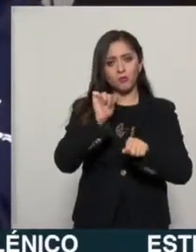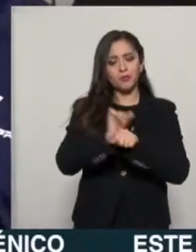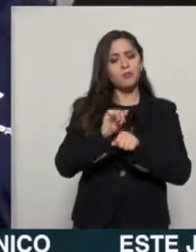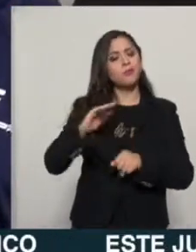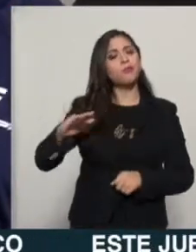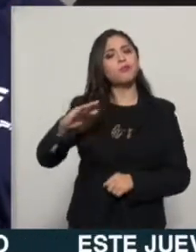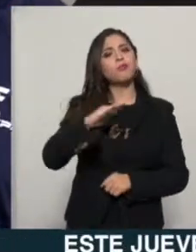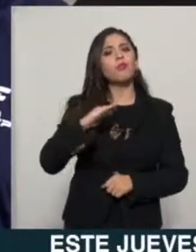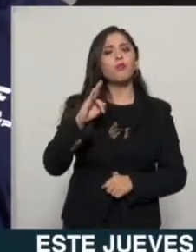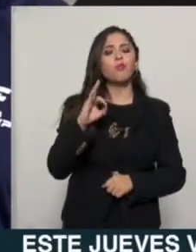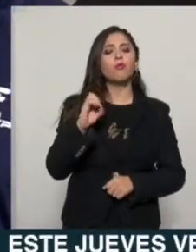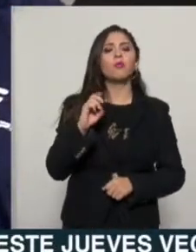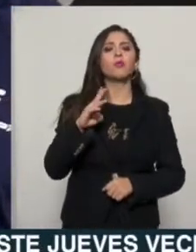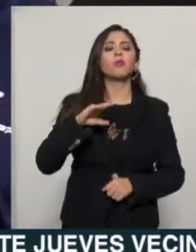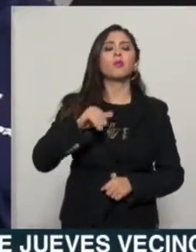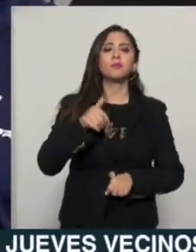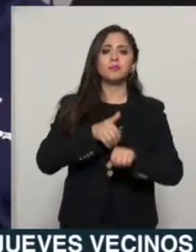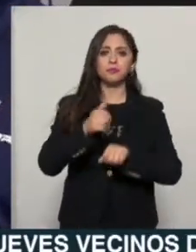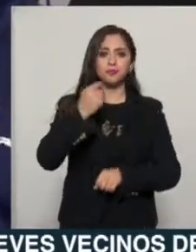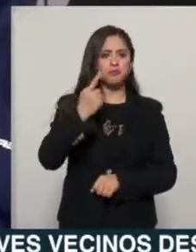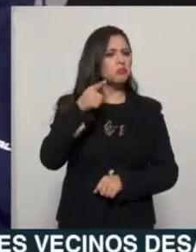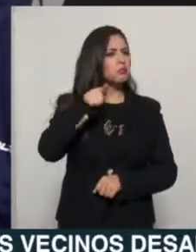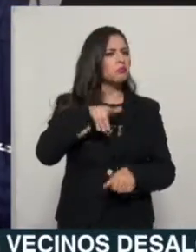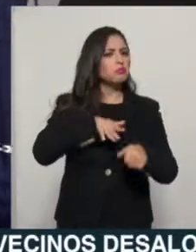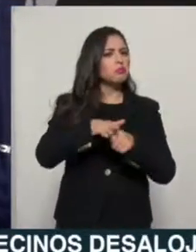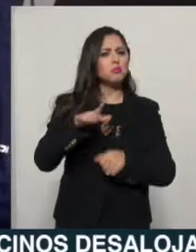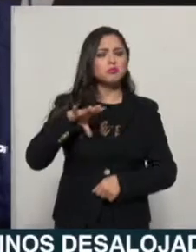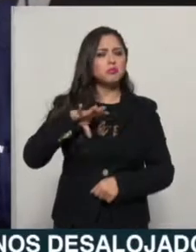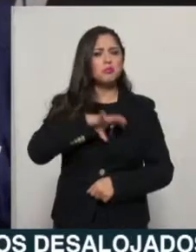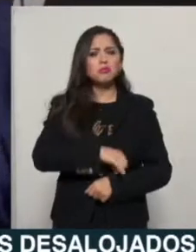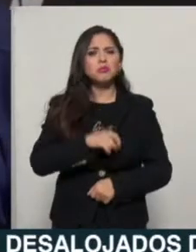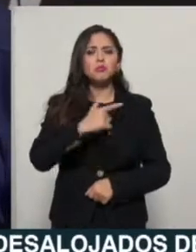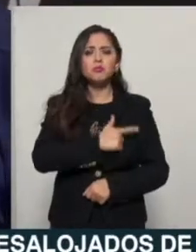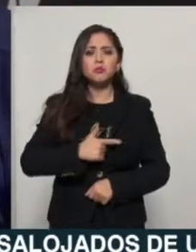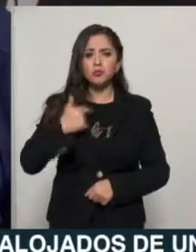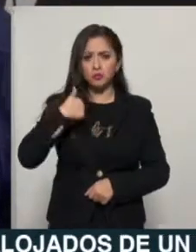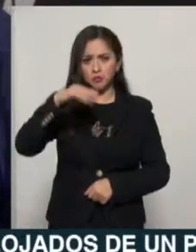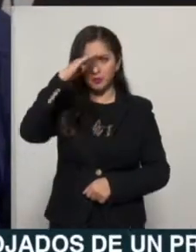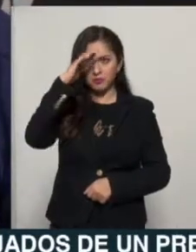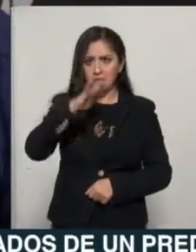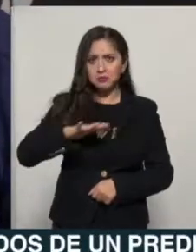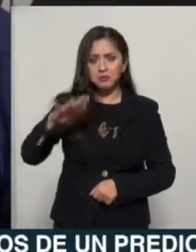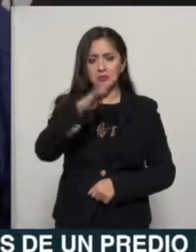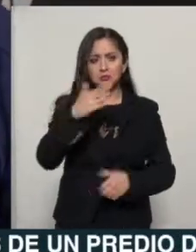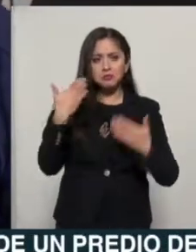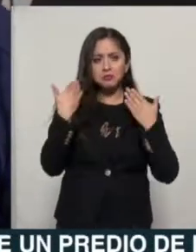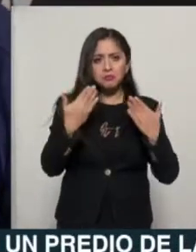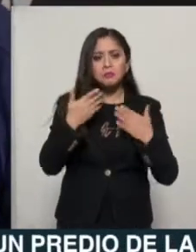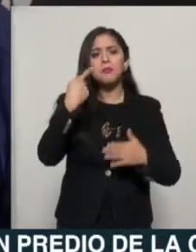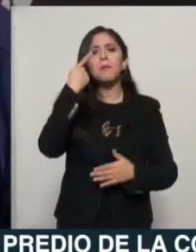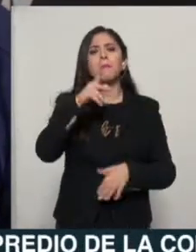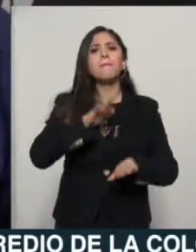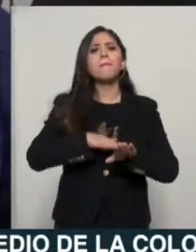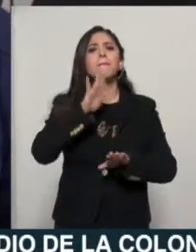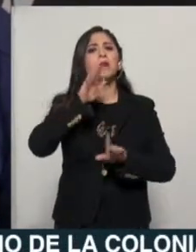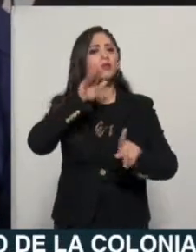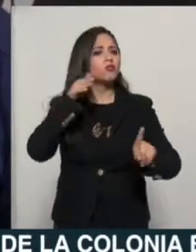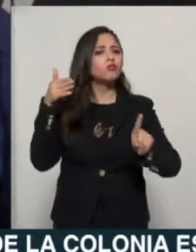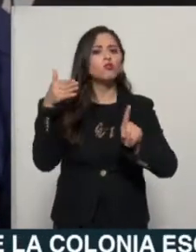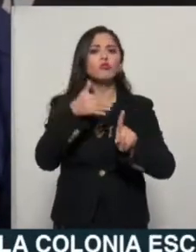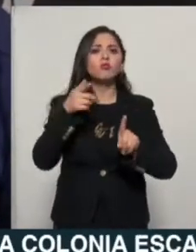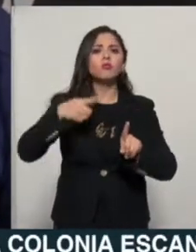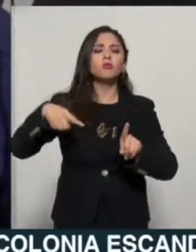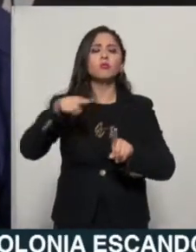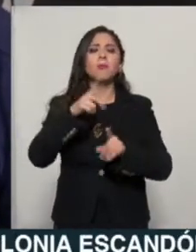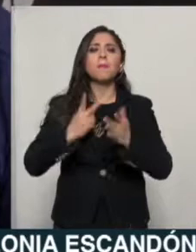Fórmula 1, ¿qué es lo que tanto te gusta? Que me imagino también el ambiente es muy bueno, pero ¿qué es lo que más te llama la atención en especial de